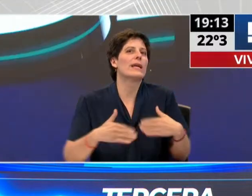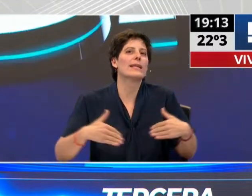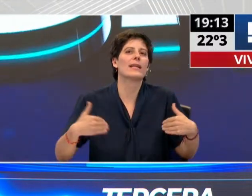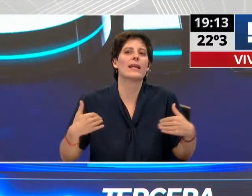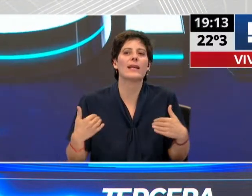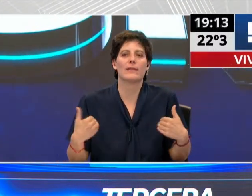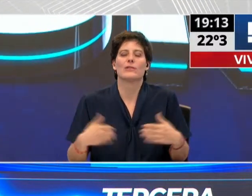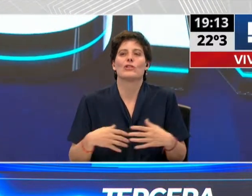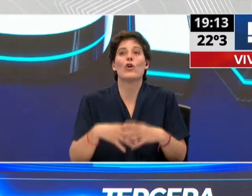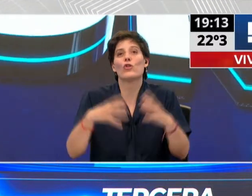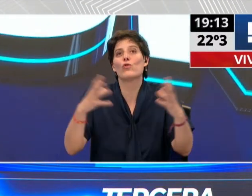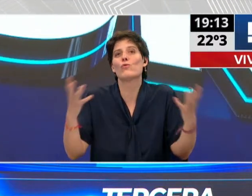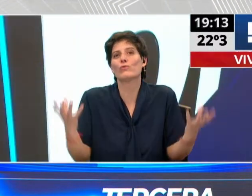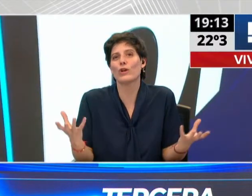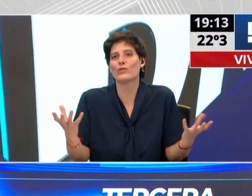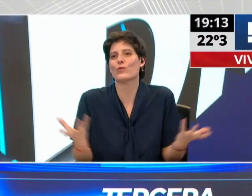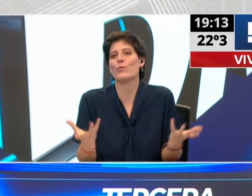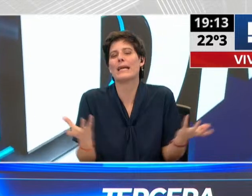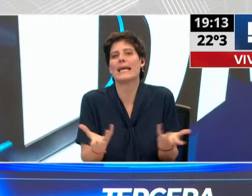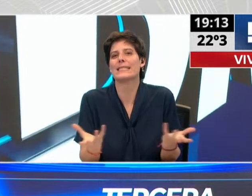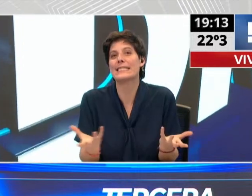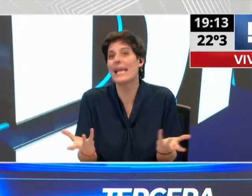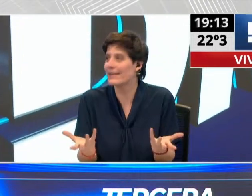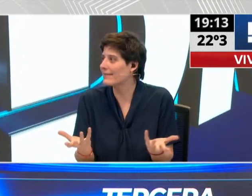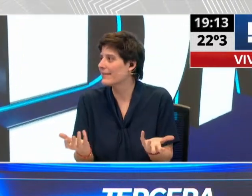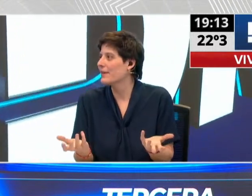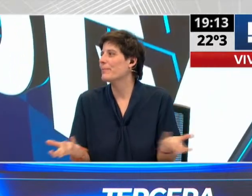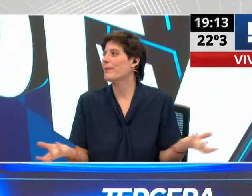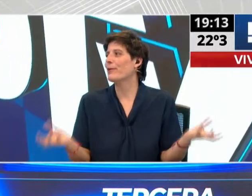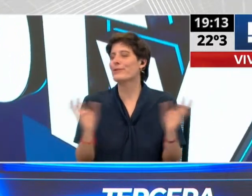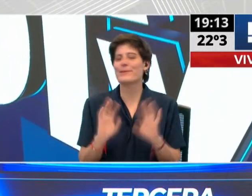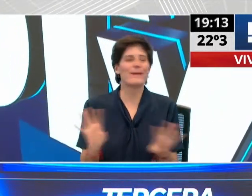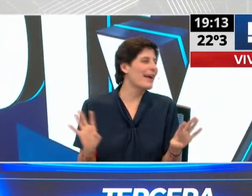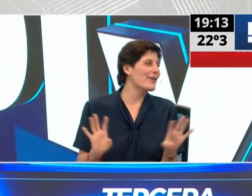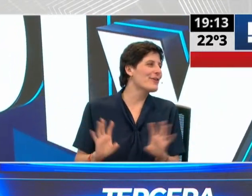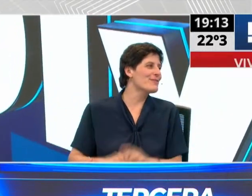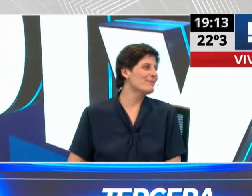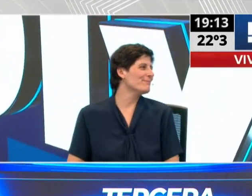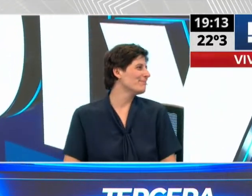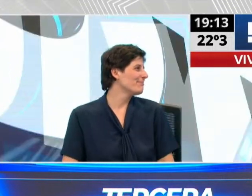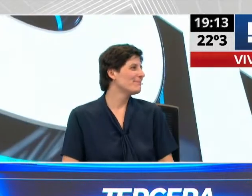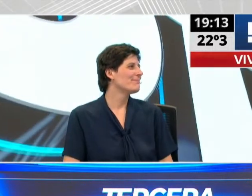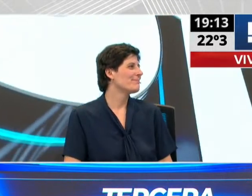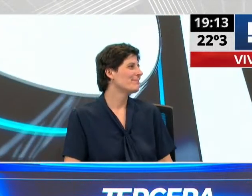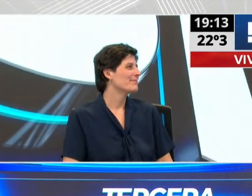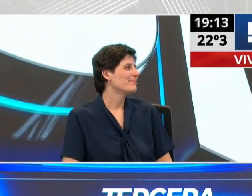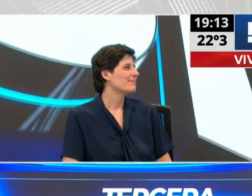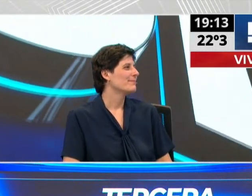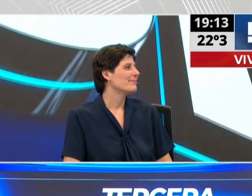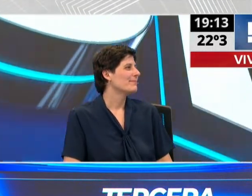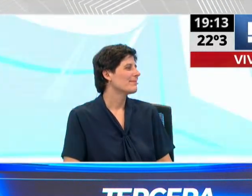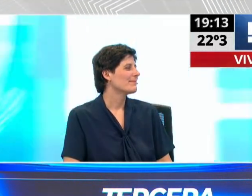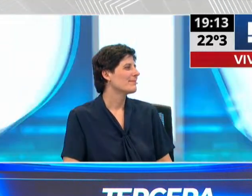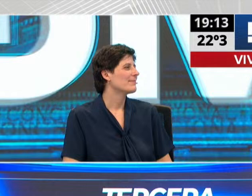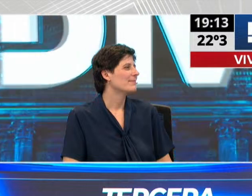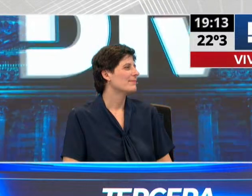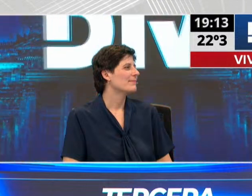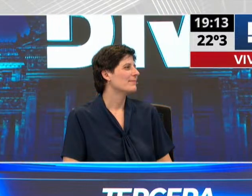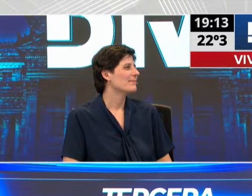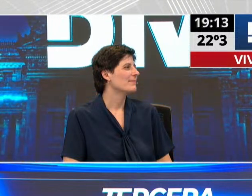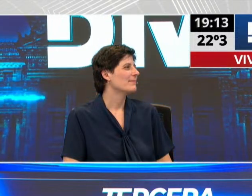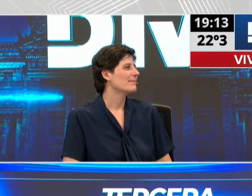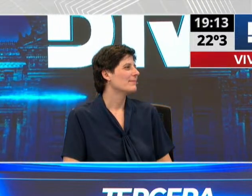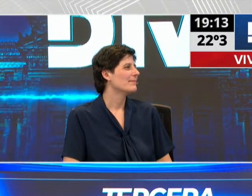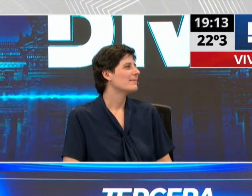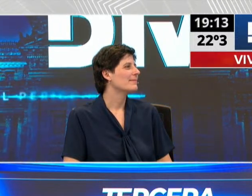Entonces no es que tienen todos juntos, suman casi 100. Lo que decía, pero por separado... Lo que nos decía uno de los diputados que integra